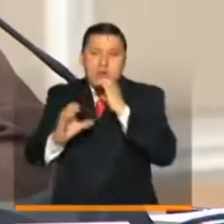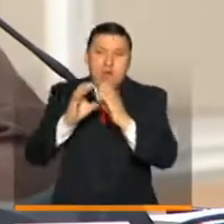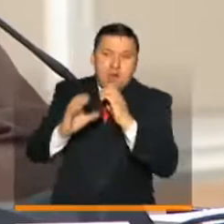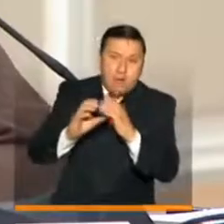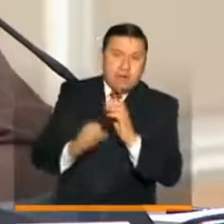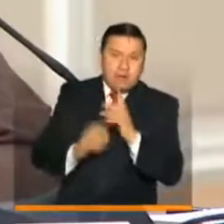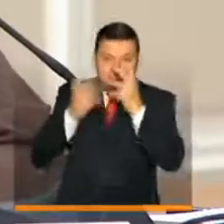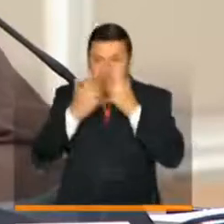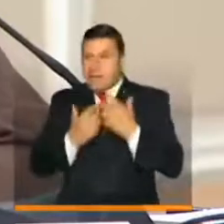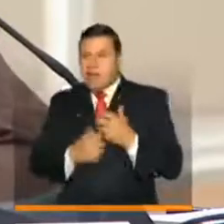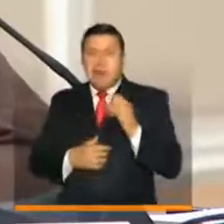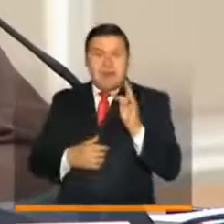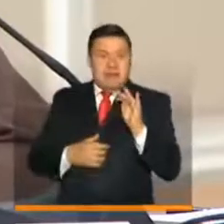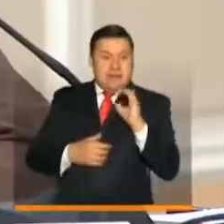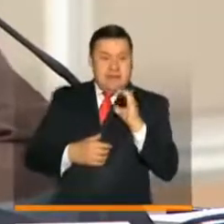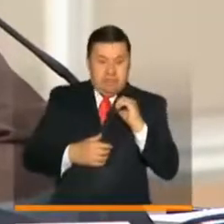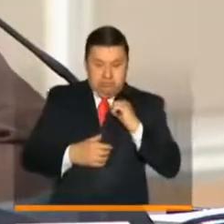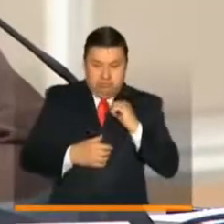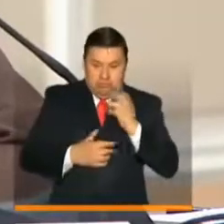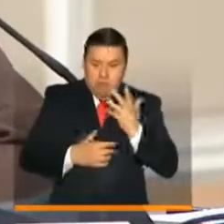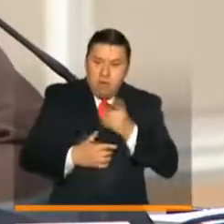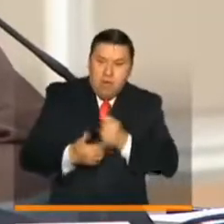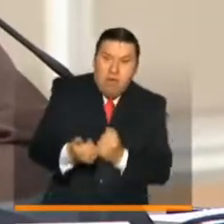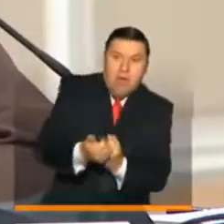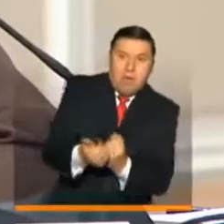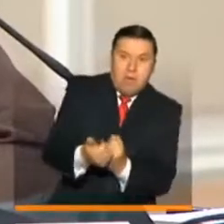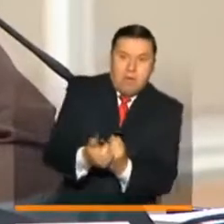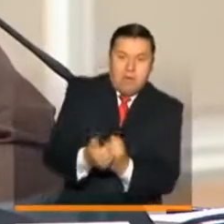como las empresas TIC, también van a poder tener